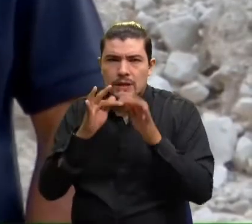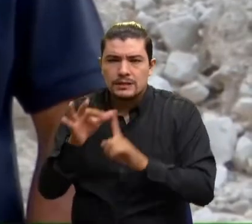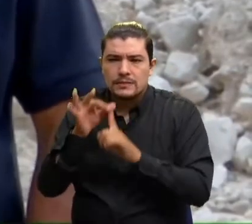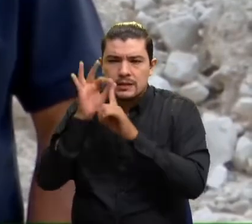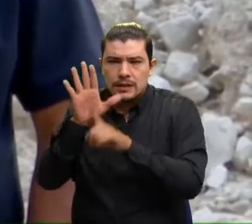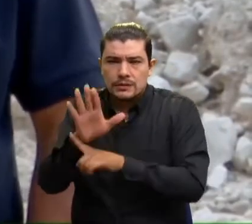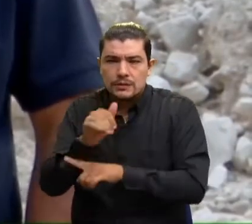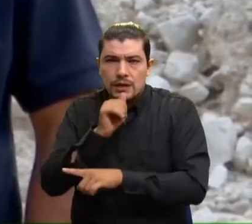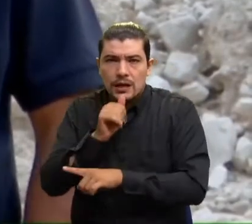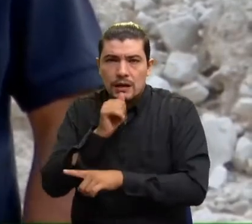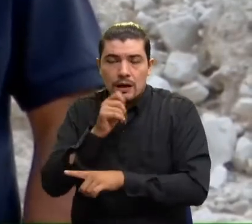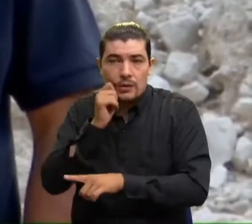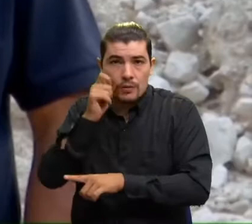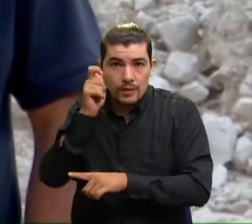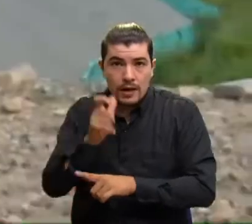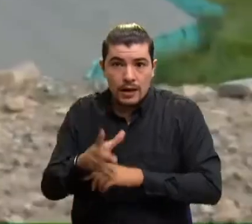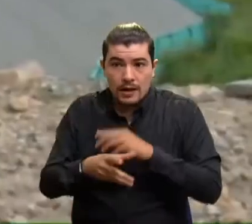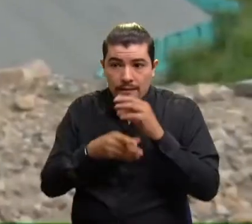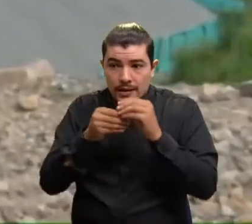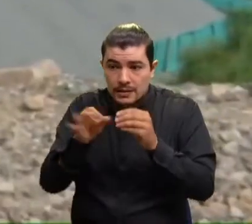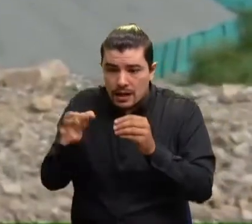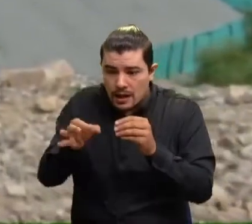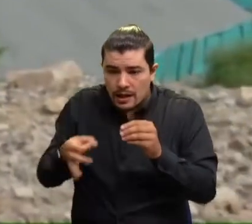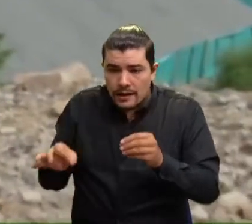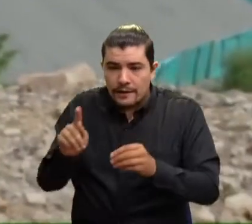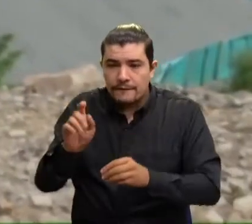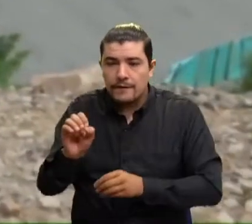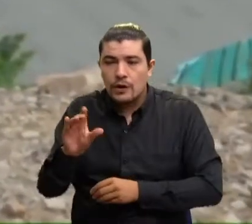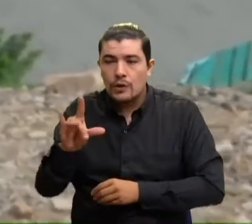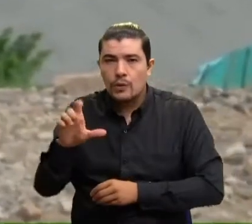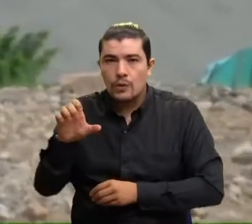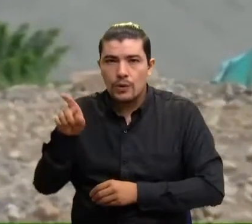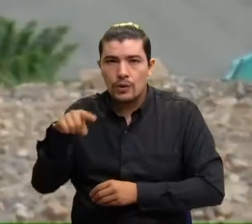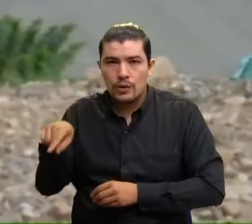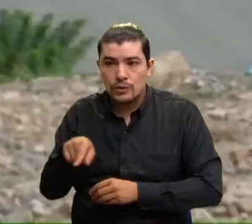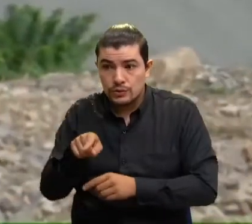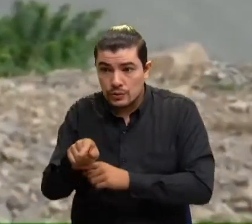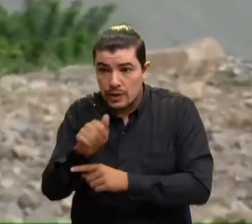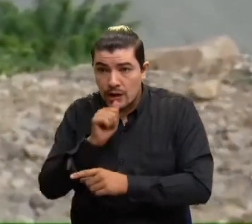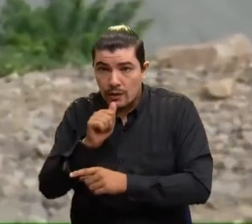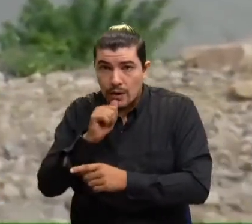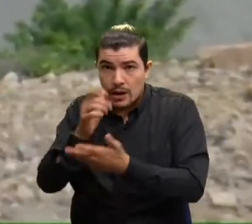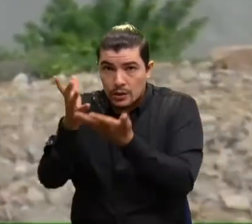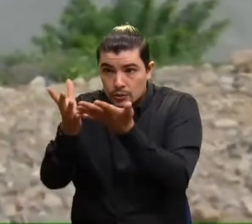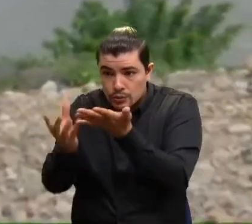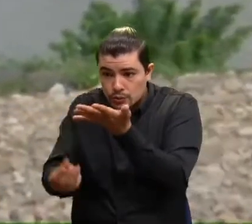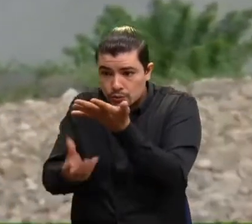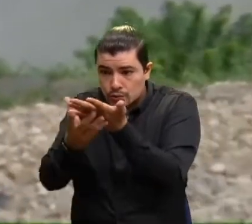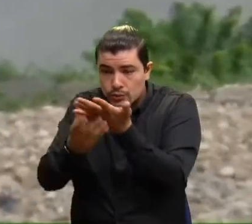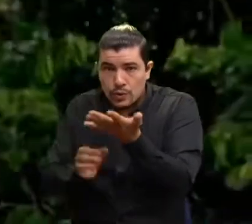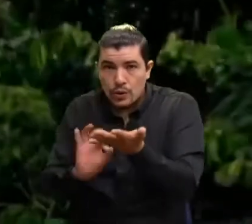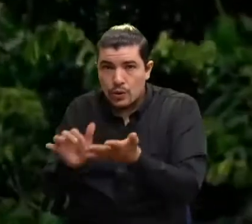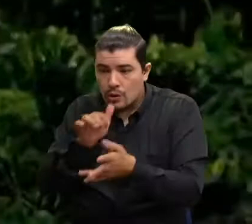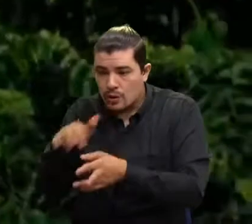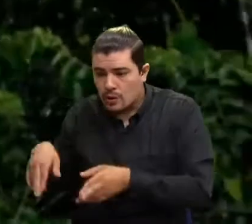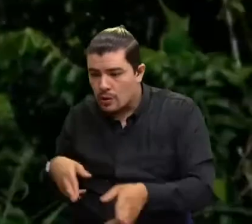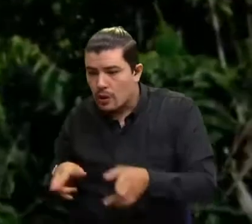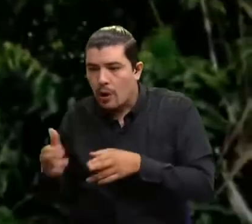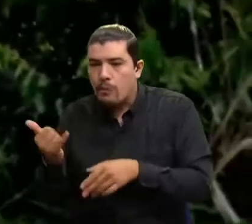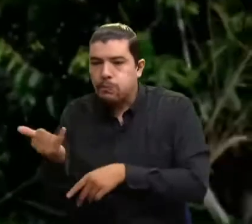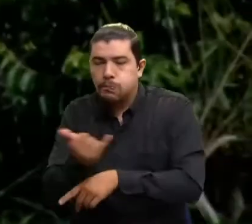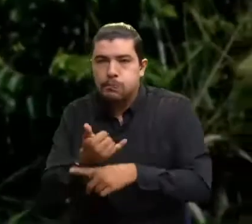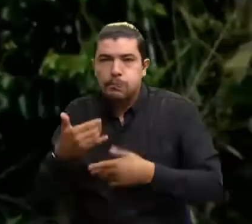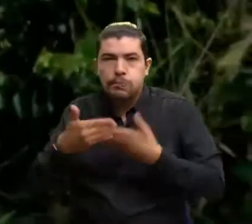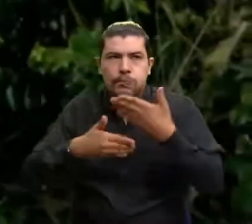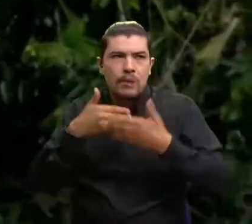lo cual permite la retención de los fóculos. Estas arenas, al entrar en los fluidos de los cauces de los ríos, hacen lo que se llama la operación